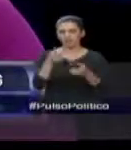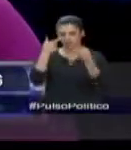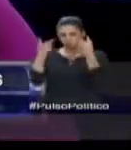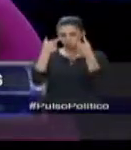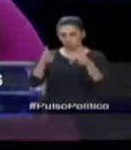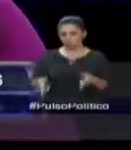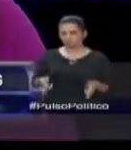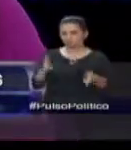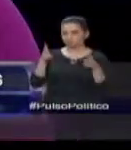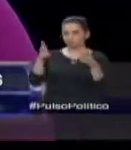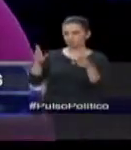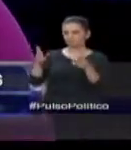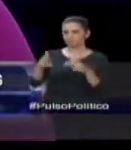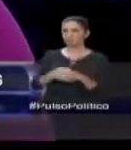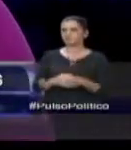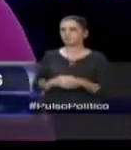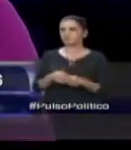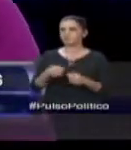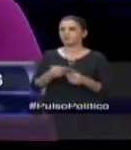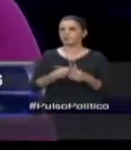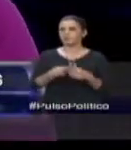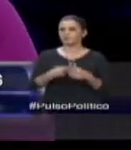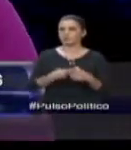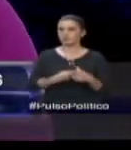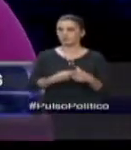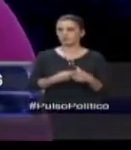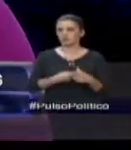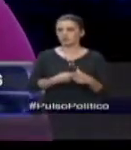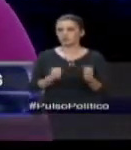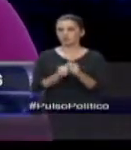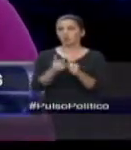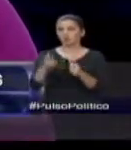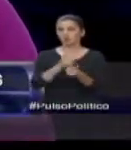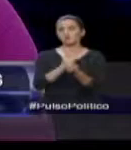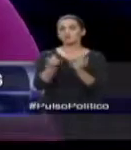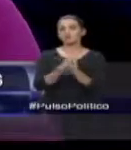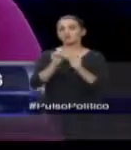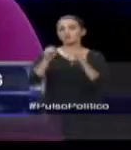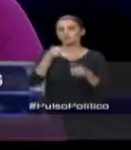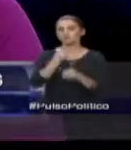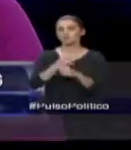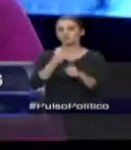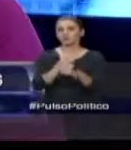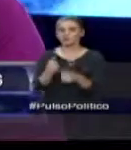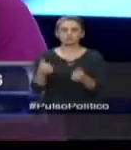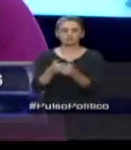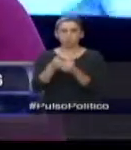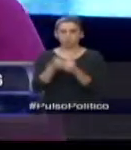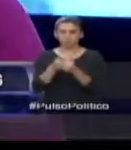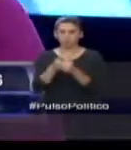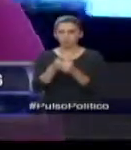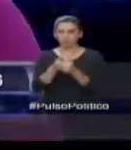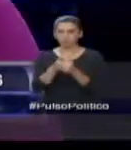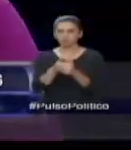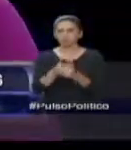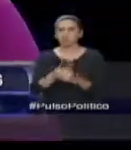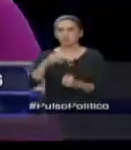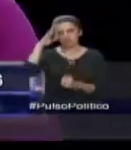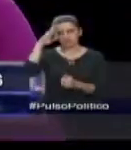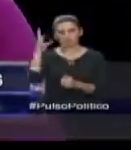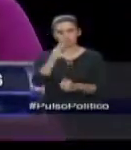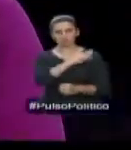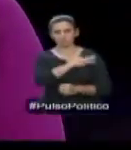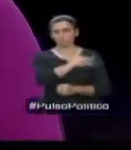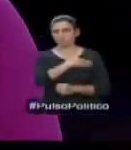realizan los militares de tal manera que puedan con esta enmienda trabajar de manera complementaria las fuerzas